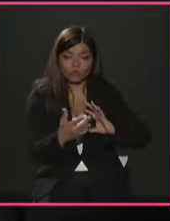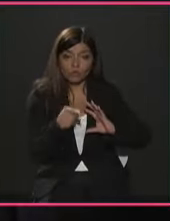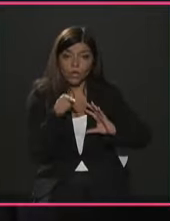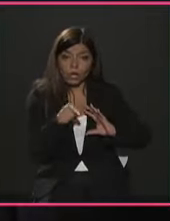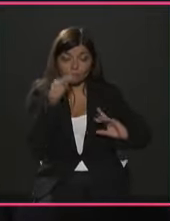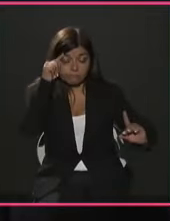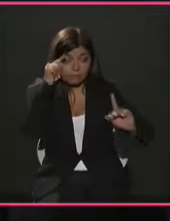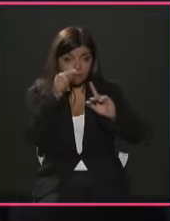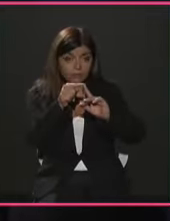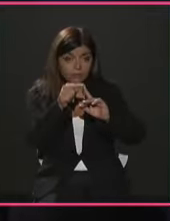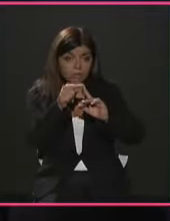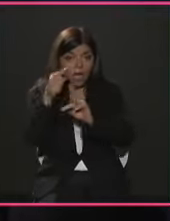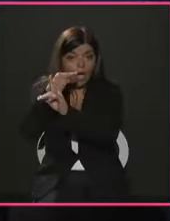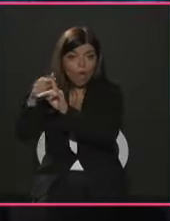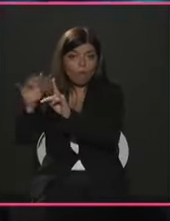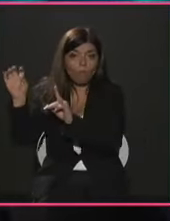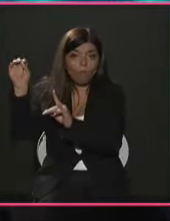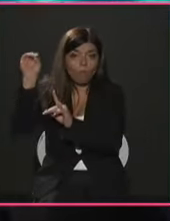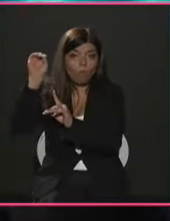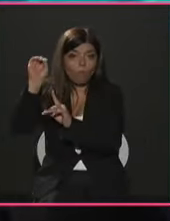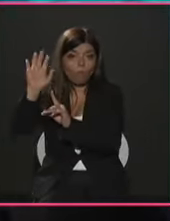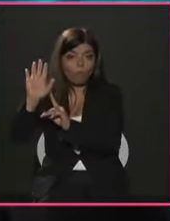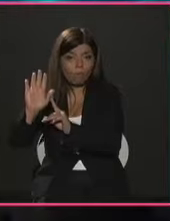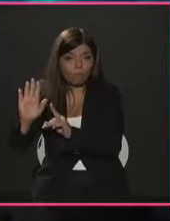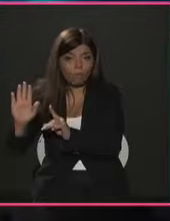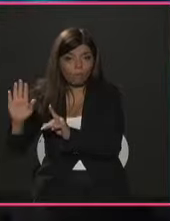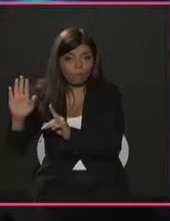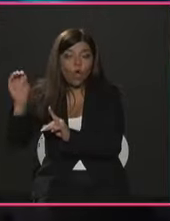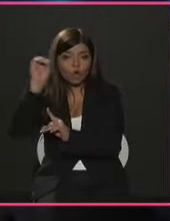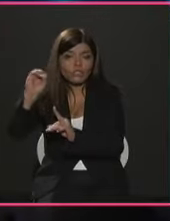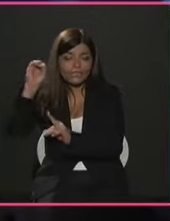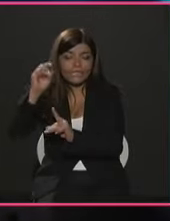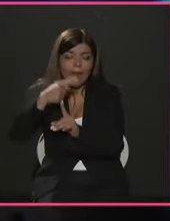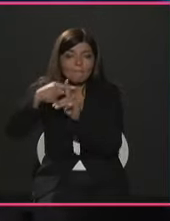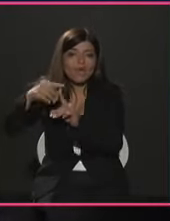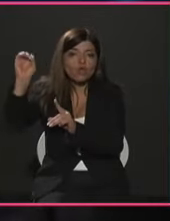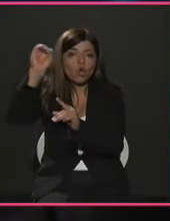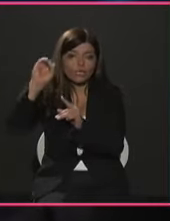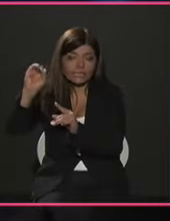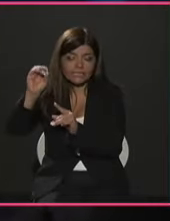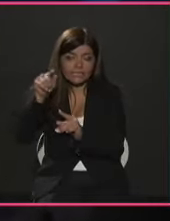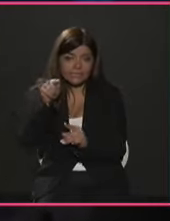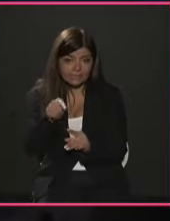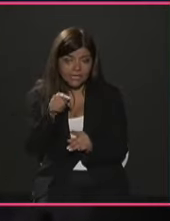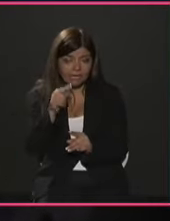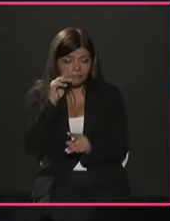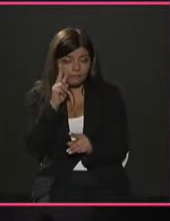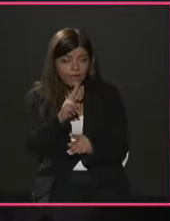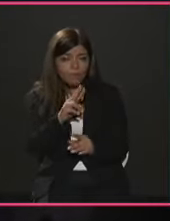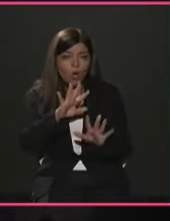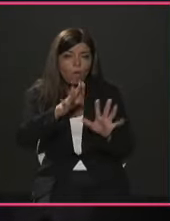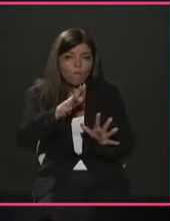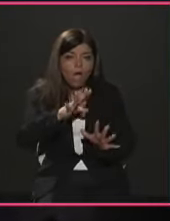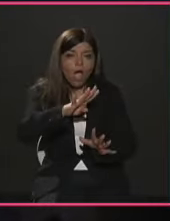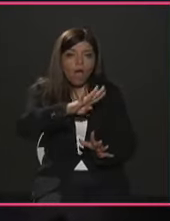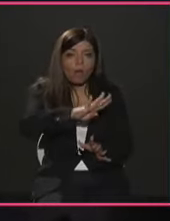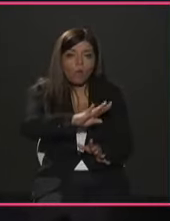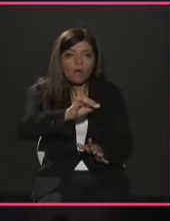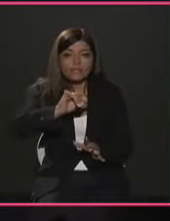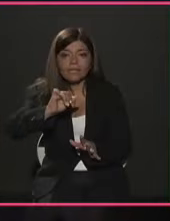enfocándonos en el medio oriente donde vemos alrededor de